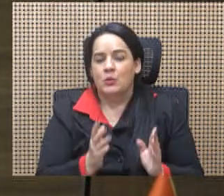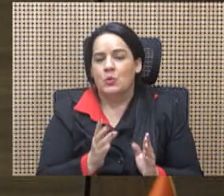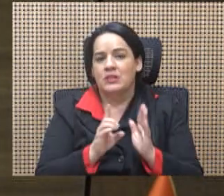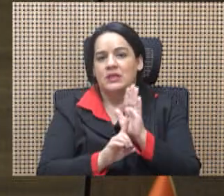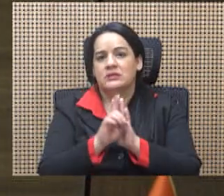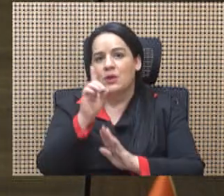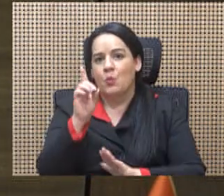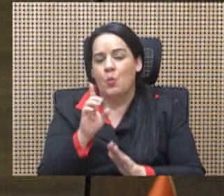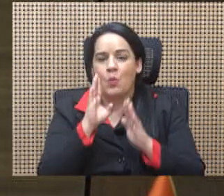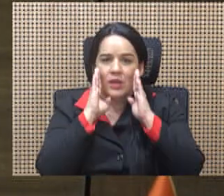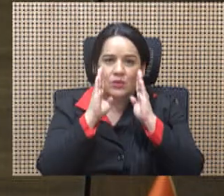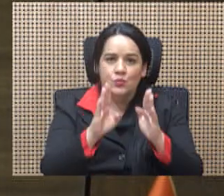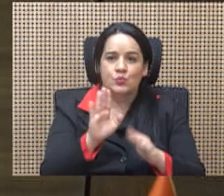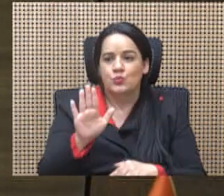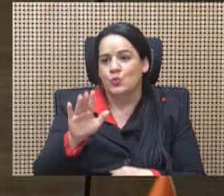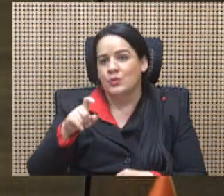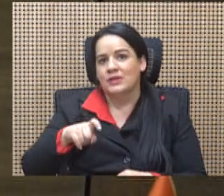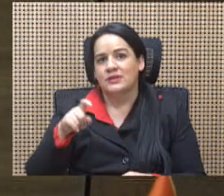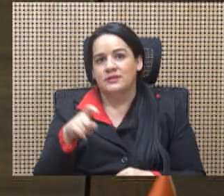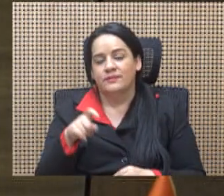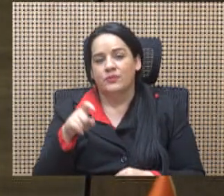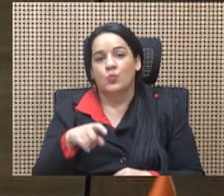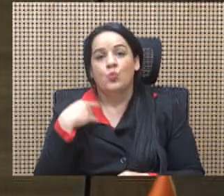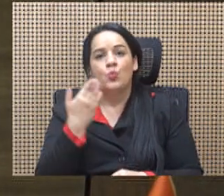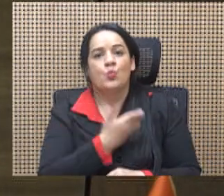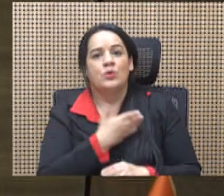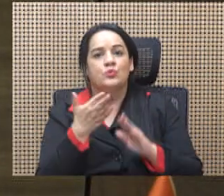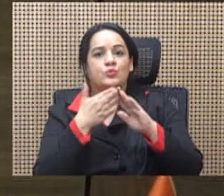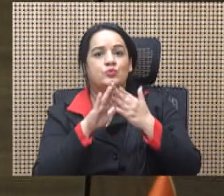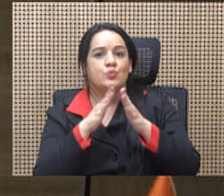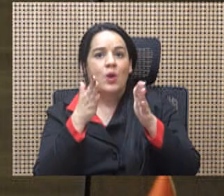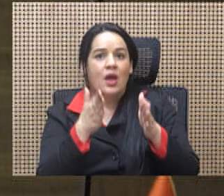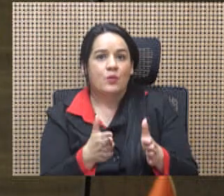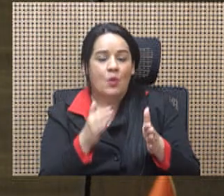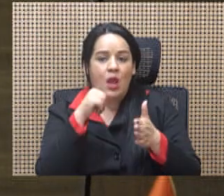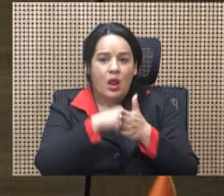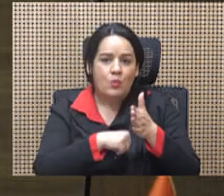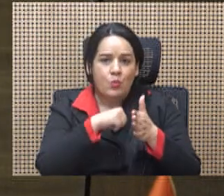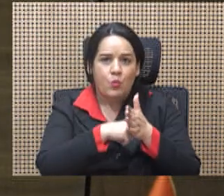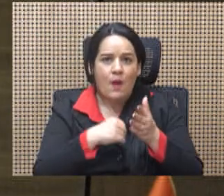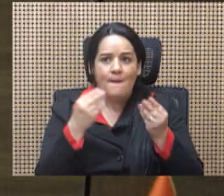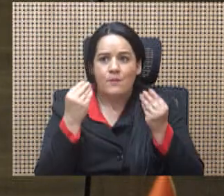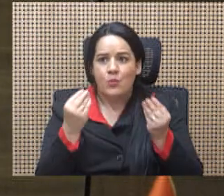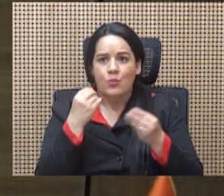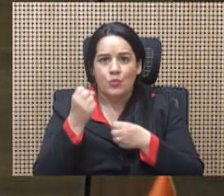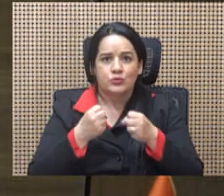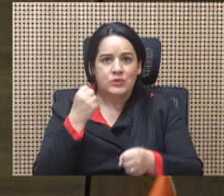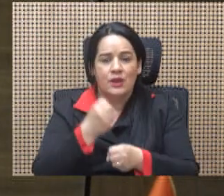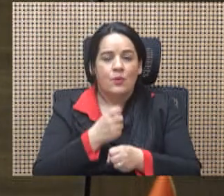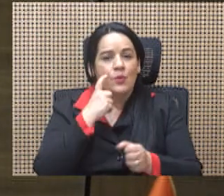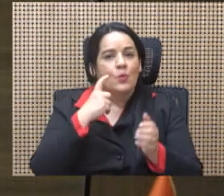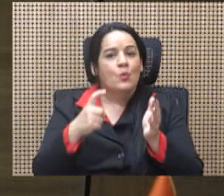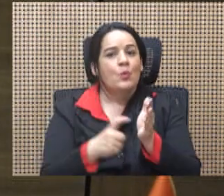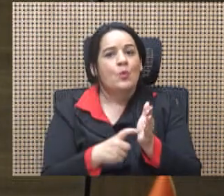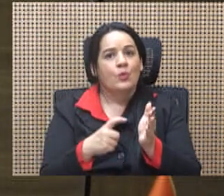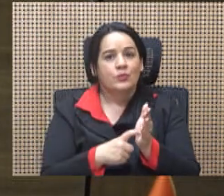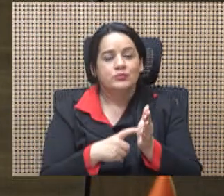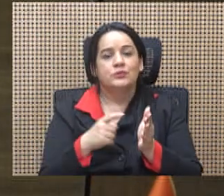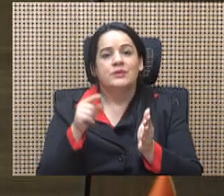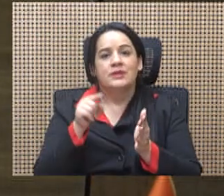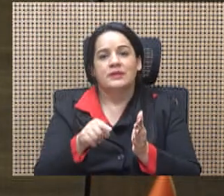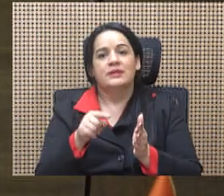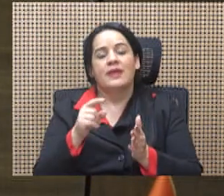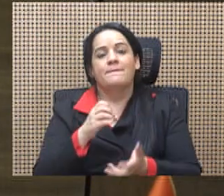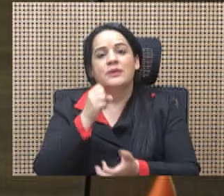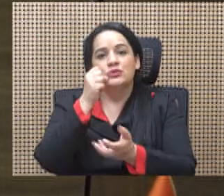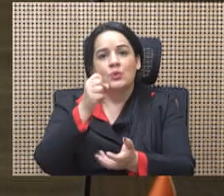a sus necesidades nuestros ciudadanos han luchado por años por el reconocimiento de la inversión necesaria para la mejor